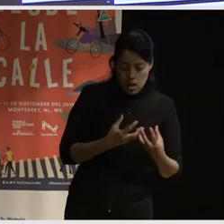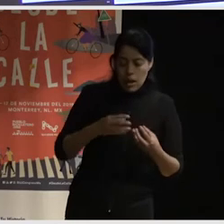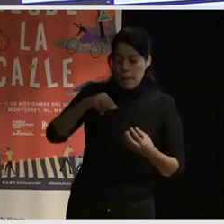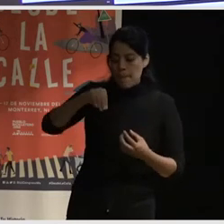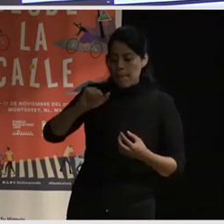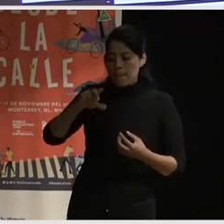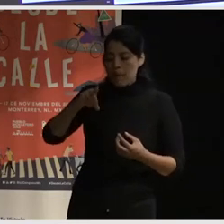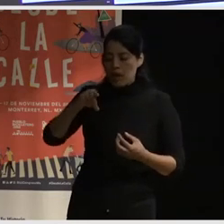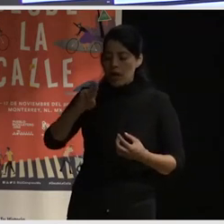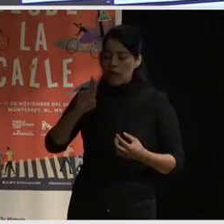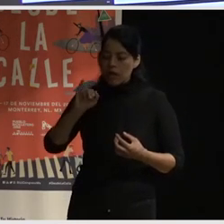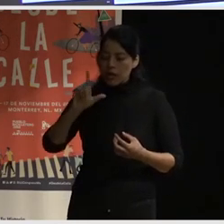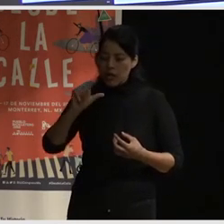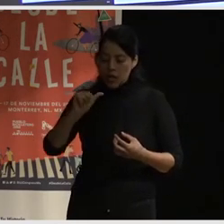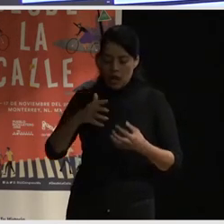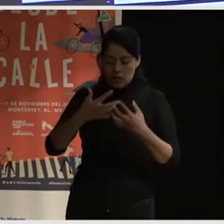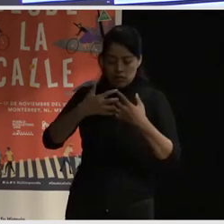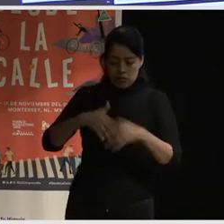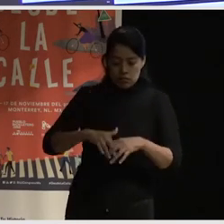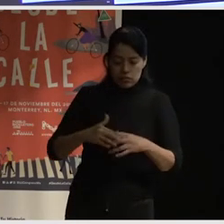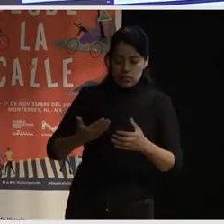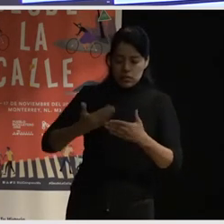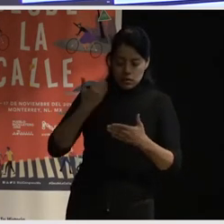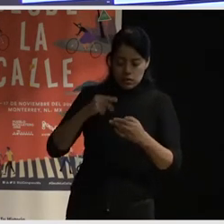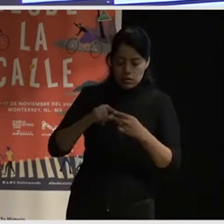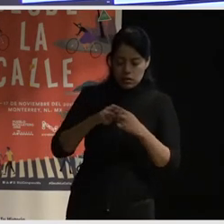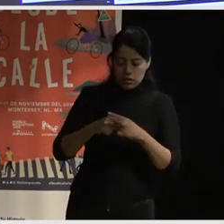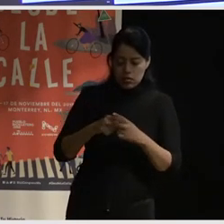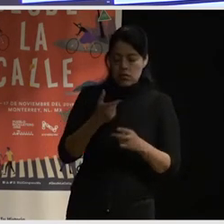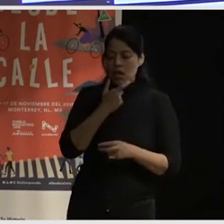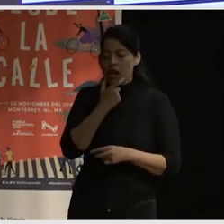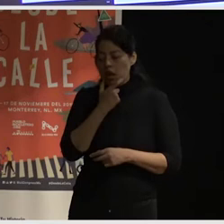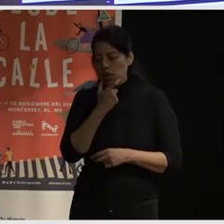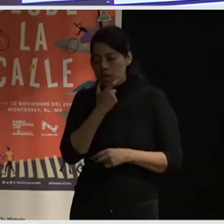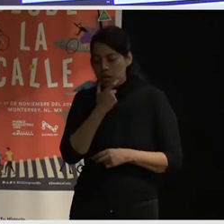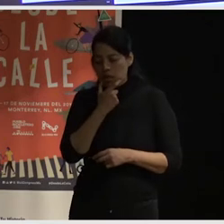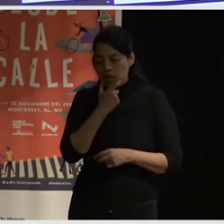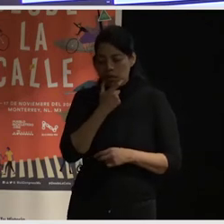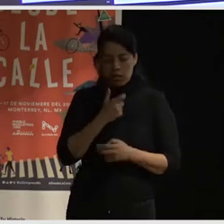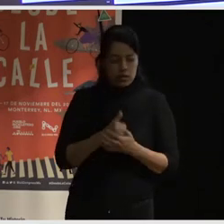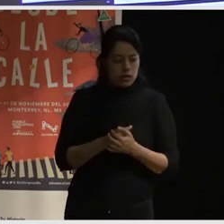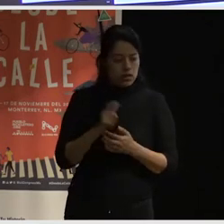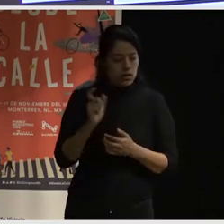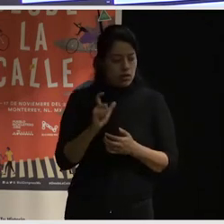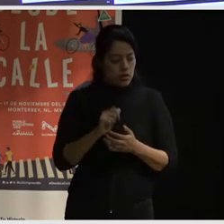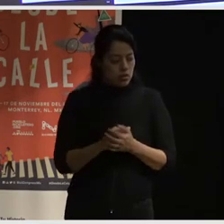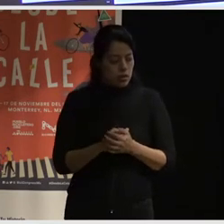toda la industrialización que inició en londres por ejemplo o sea cuando